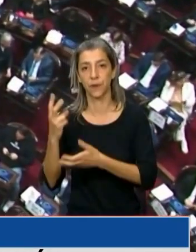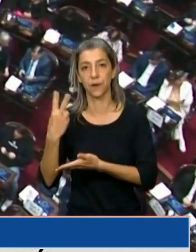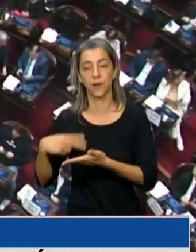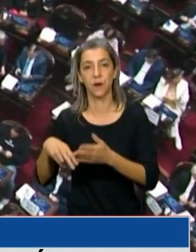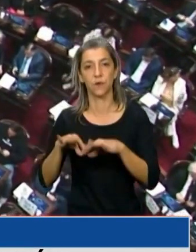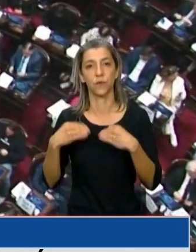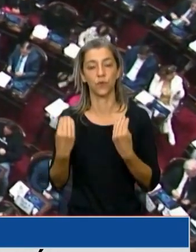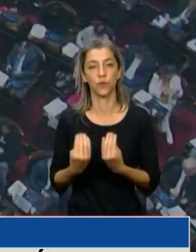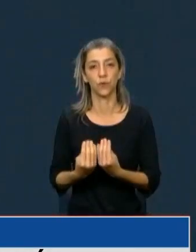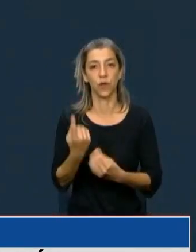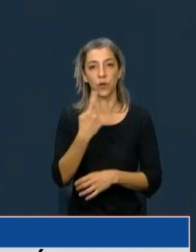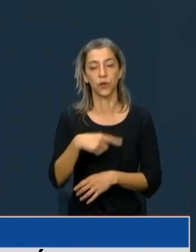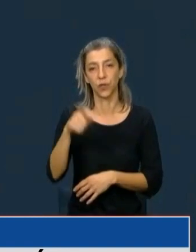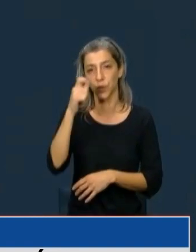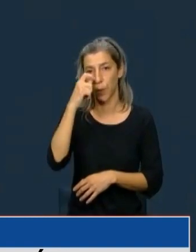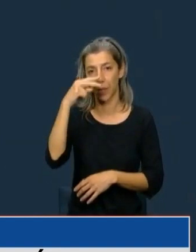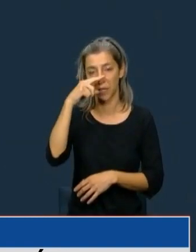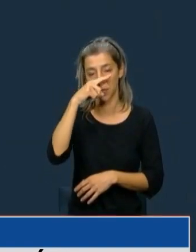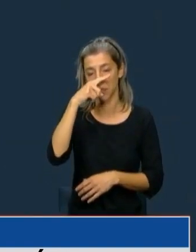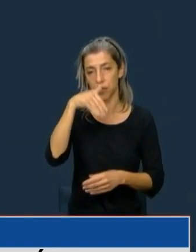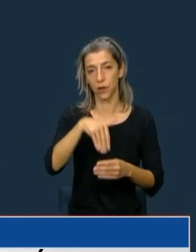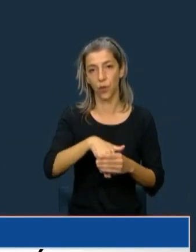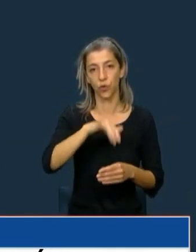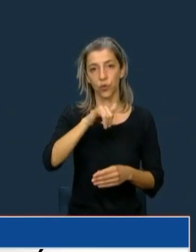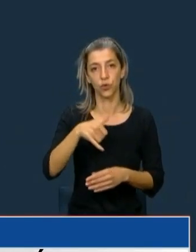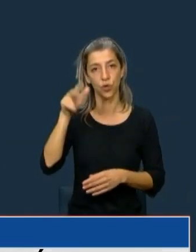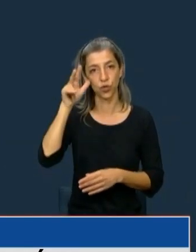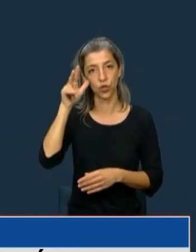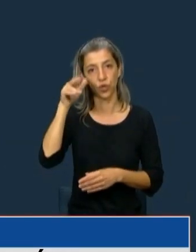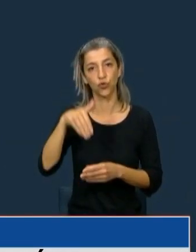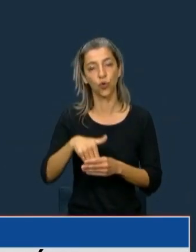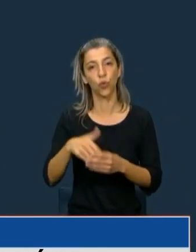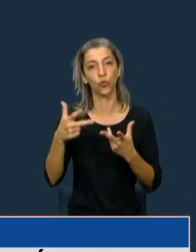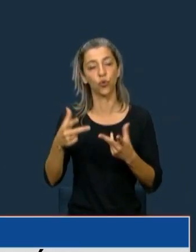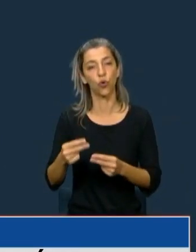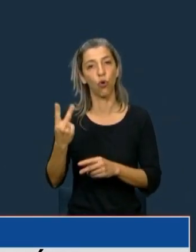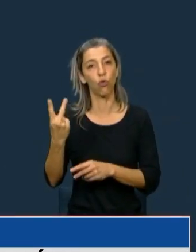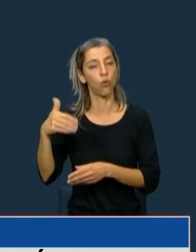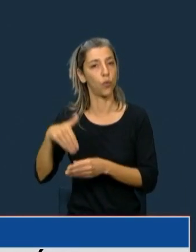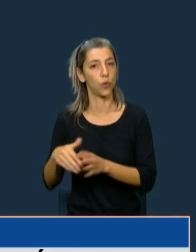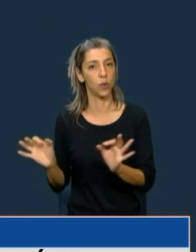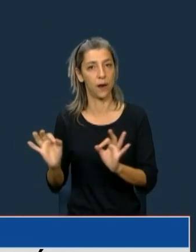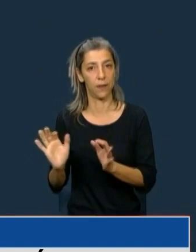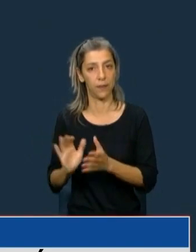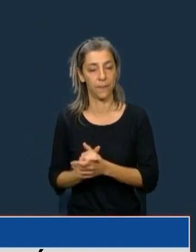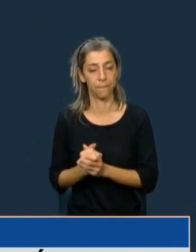la votación. 127 afirmativos, 88 negativos, 2 son las